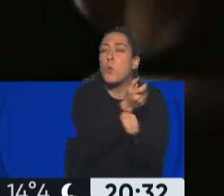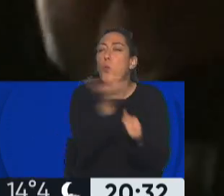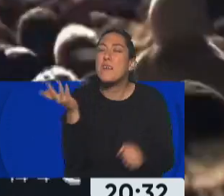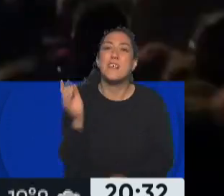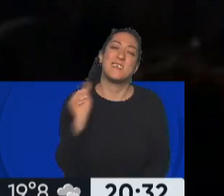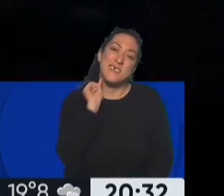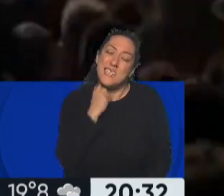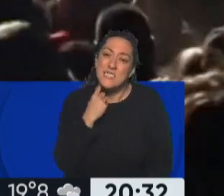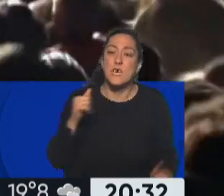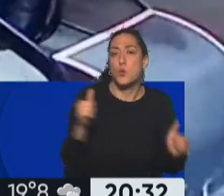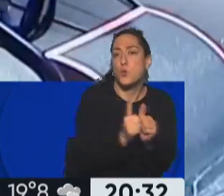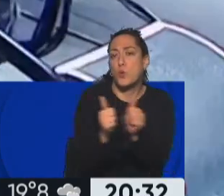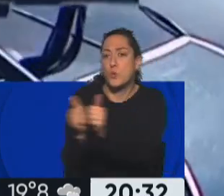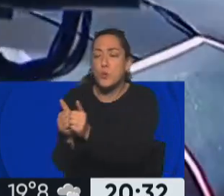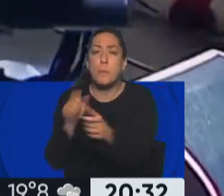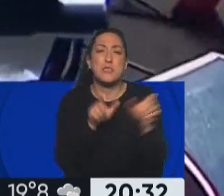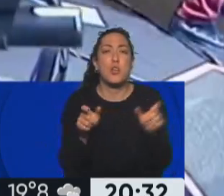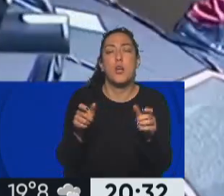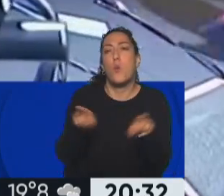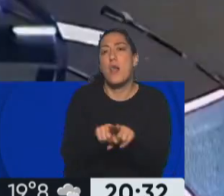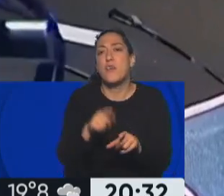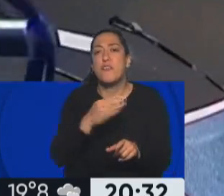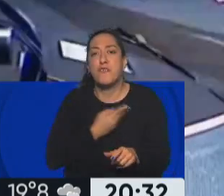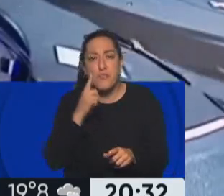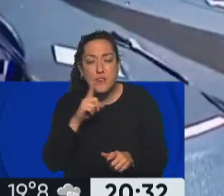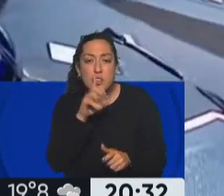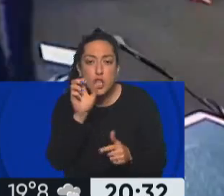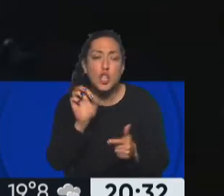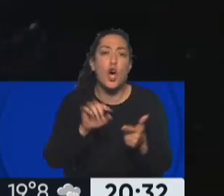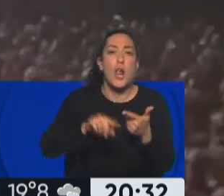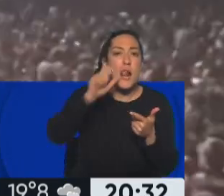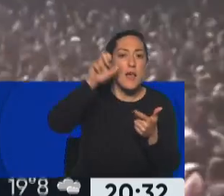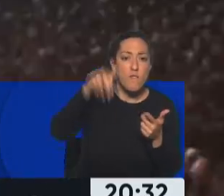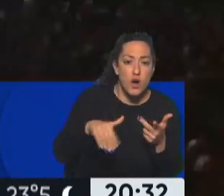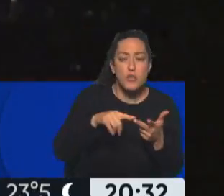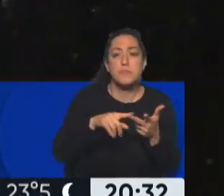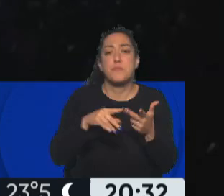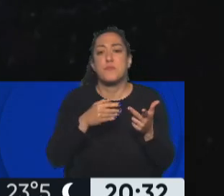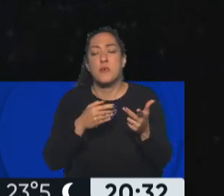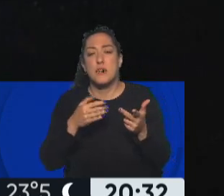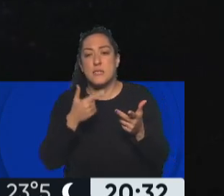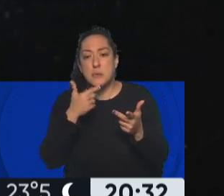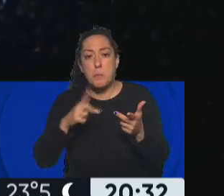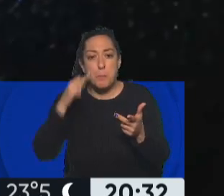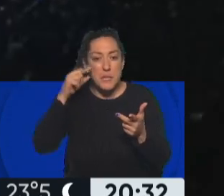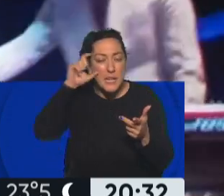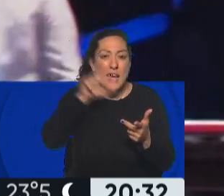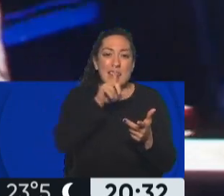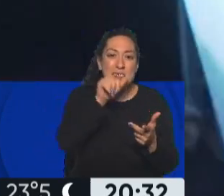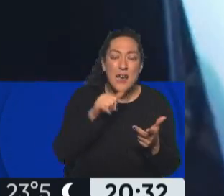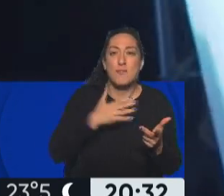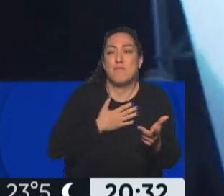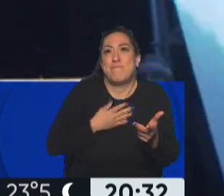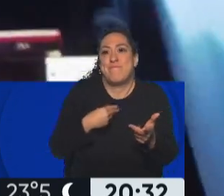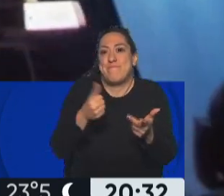voces y artistas como David Lebón, Fito Páez. Bueno, Spinetta también estuvo en voz, en presencia, así que este